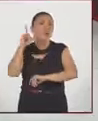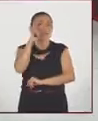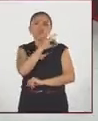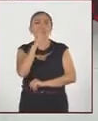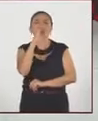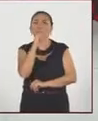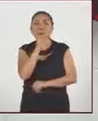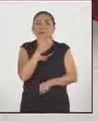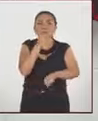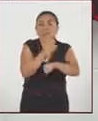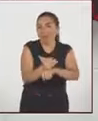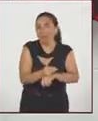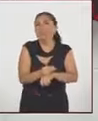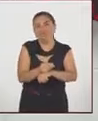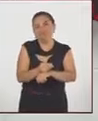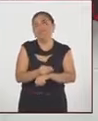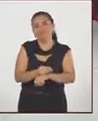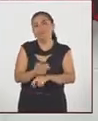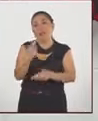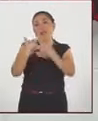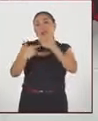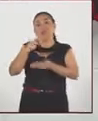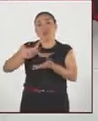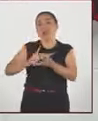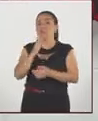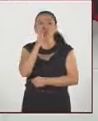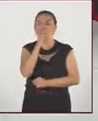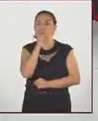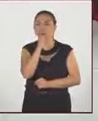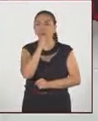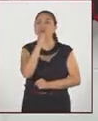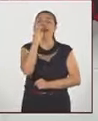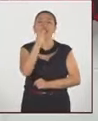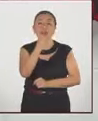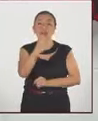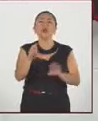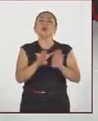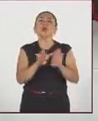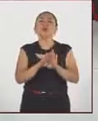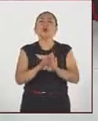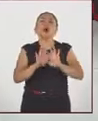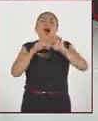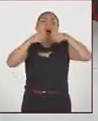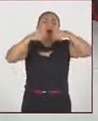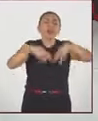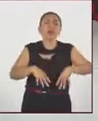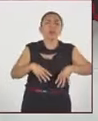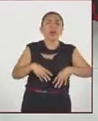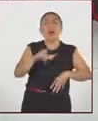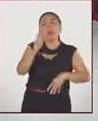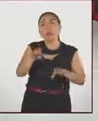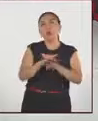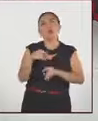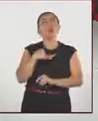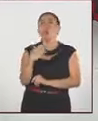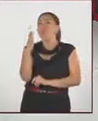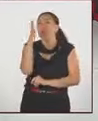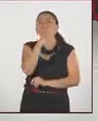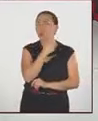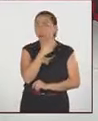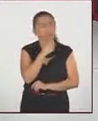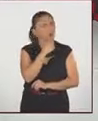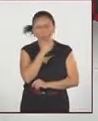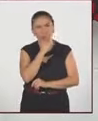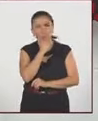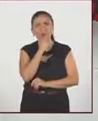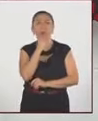ya no se puede regresar a hacer en algún momento. Parte de eso es justo que lo dejamos de hacer, ¿eh? No es que uno diga, yo ya no puedo hacer eso.